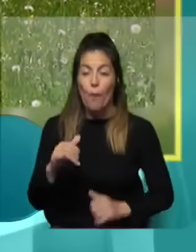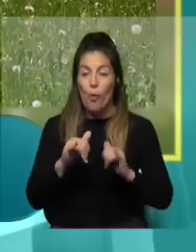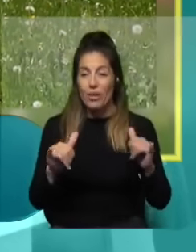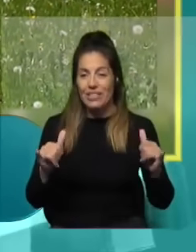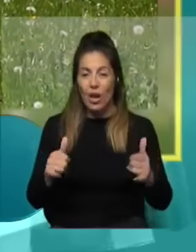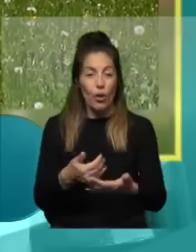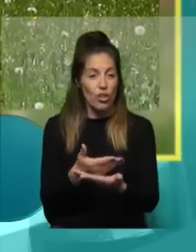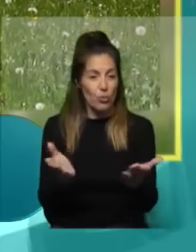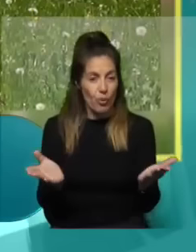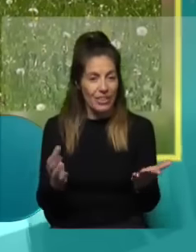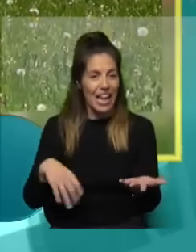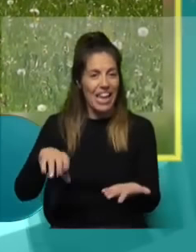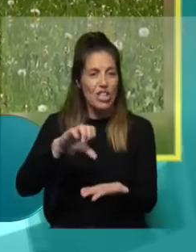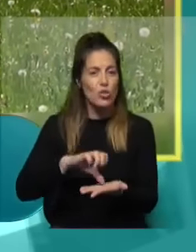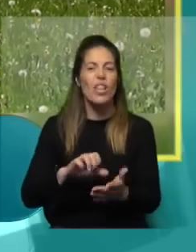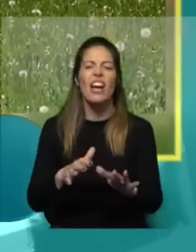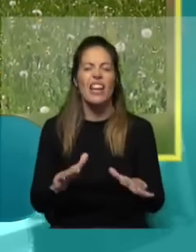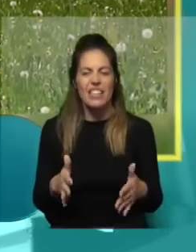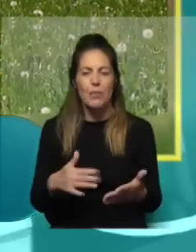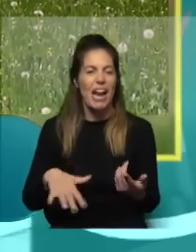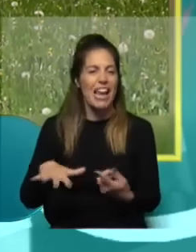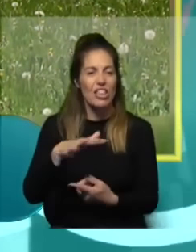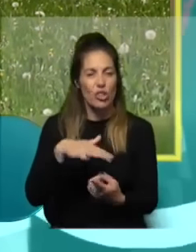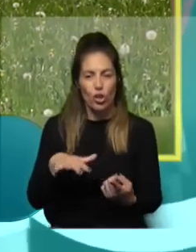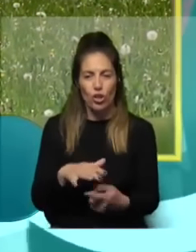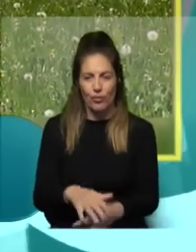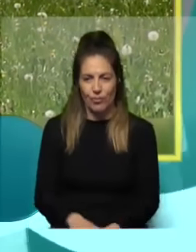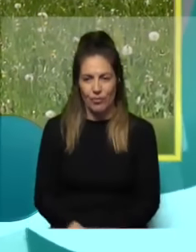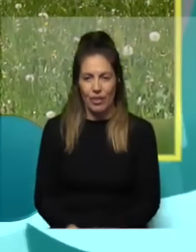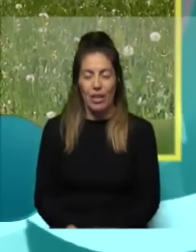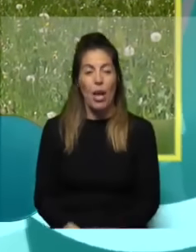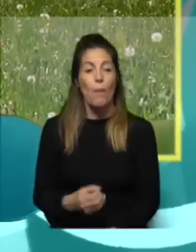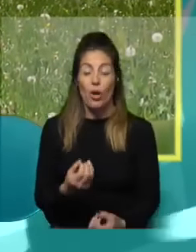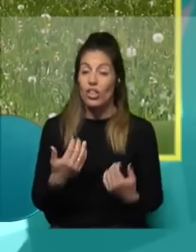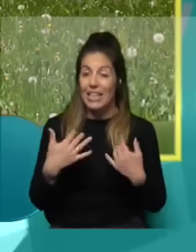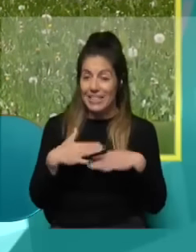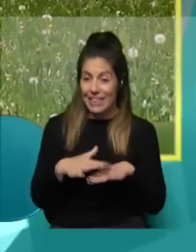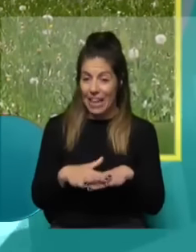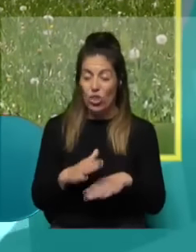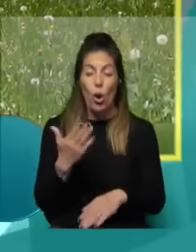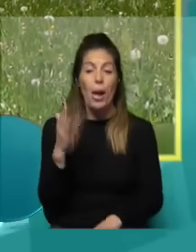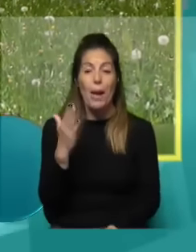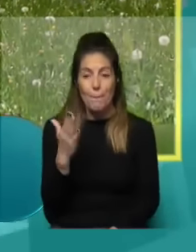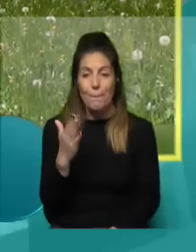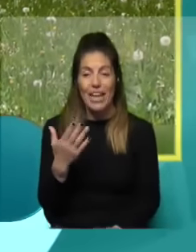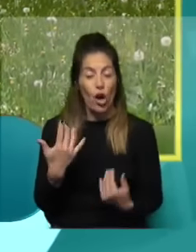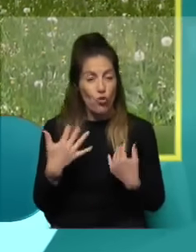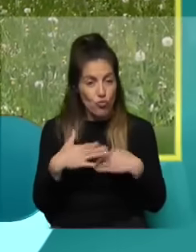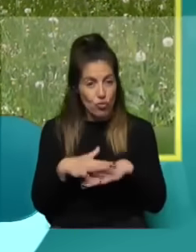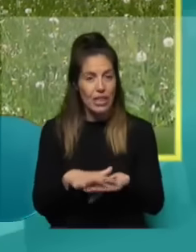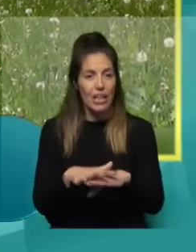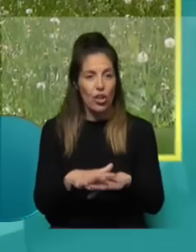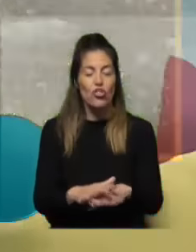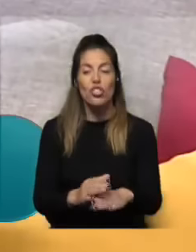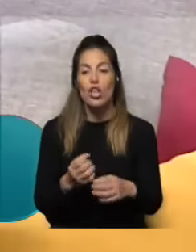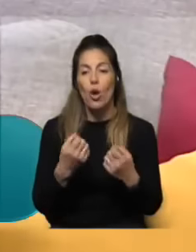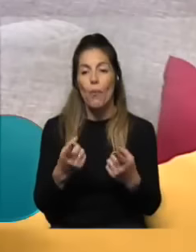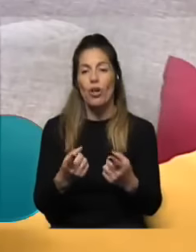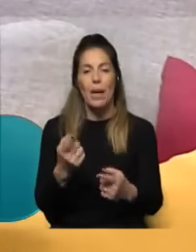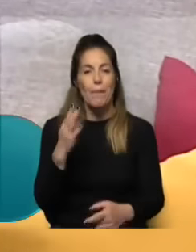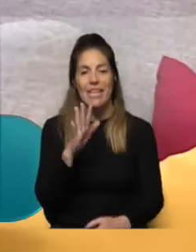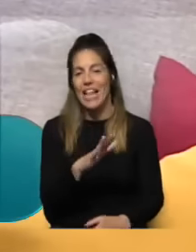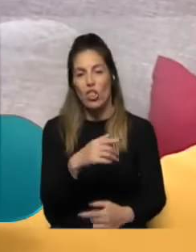la ciudad, ¿qué sucede para el entorno? Bueno, estás el espejo funciona como integrador si lo pones mirando